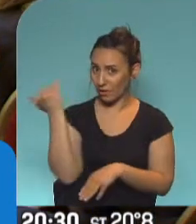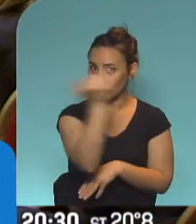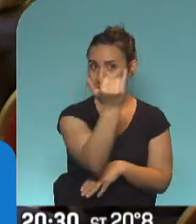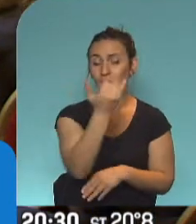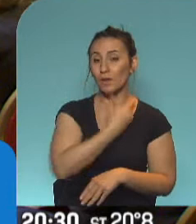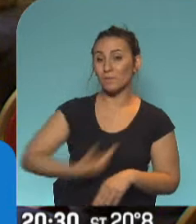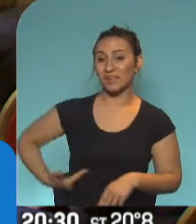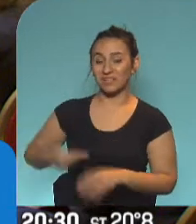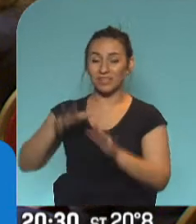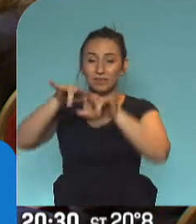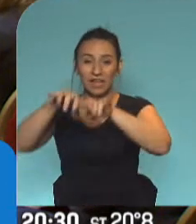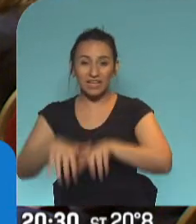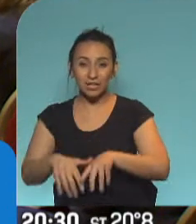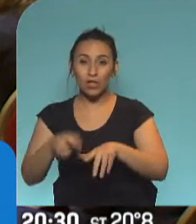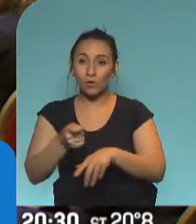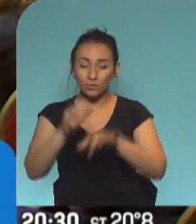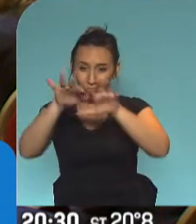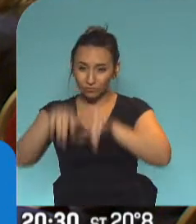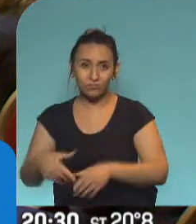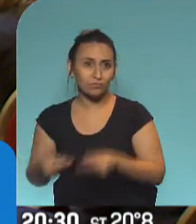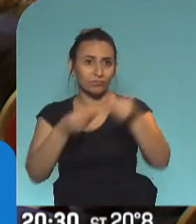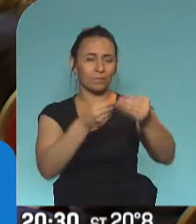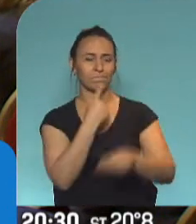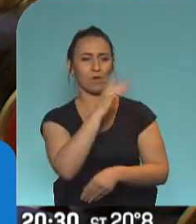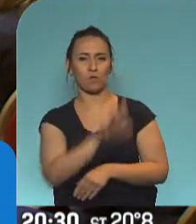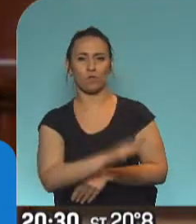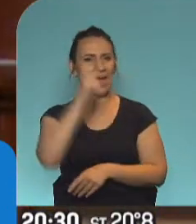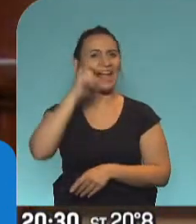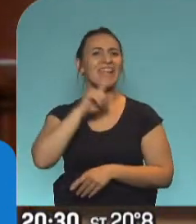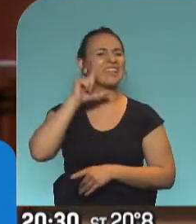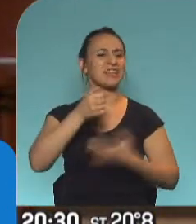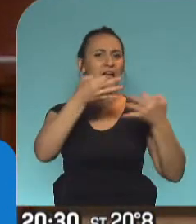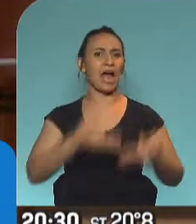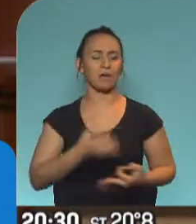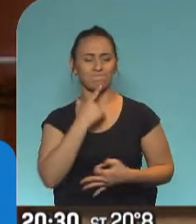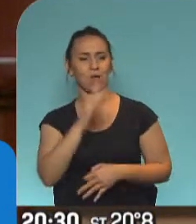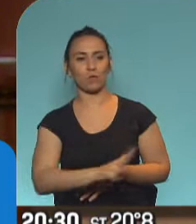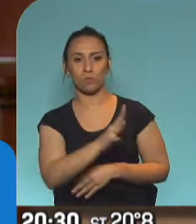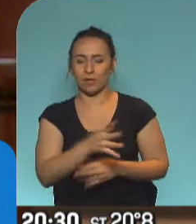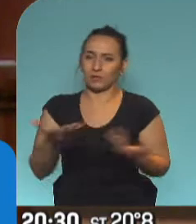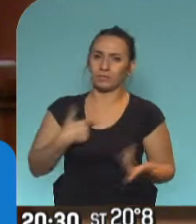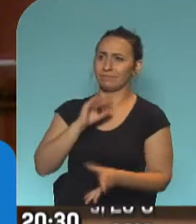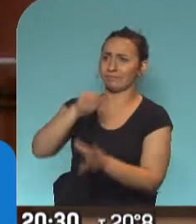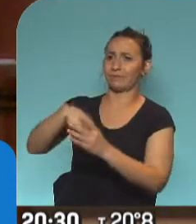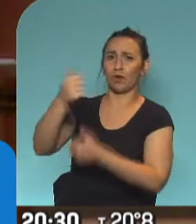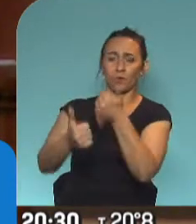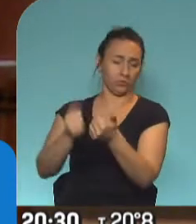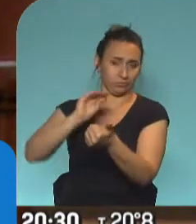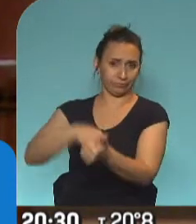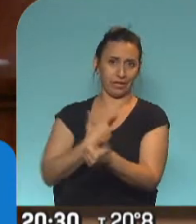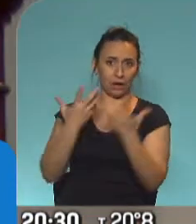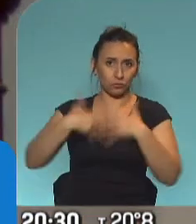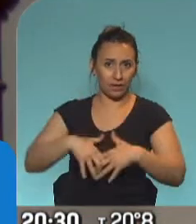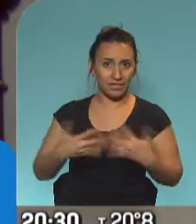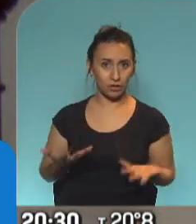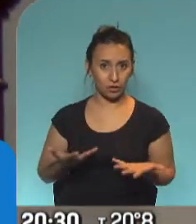en uno de los escritos judiciales a cuestionar mi ética. Entonces se tornaría en una ficción. La solución que habría que darle a mi